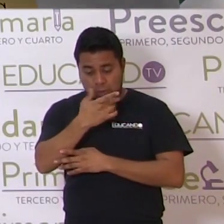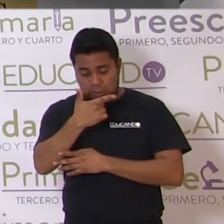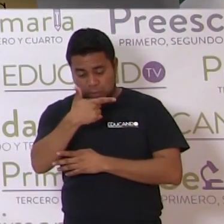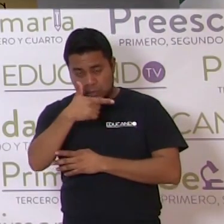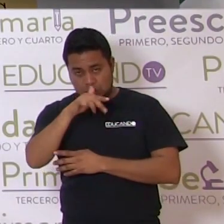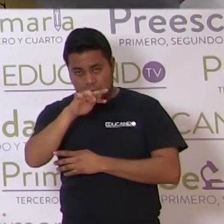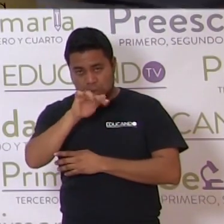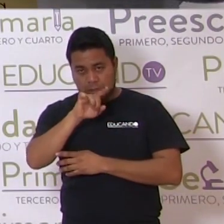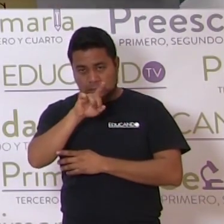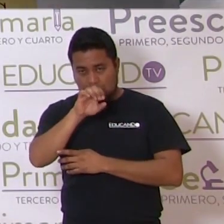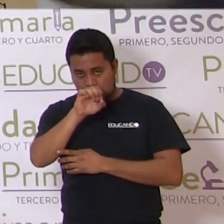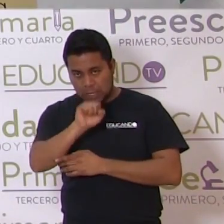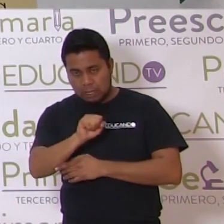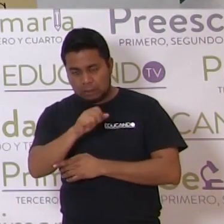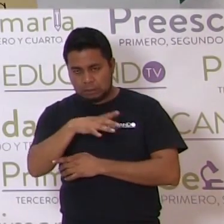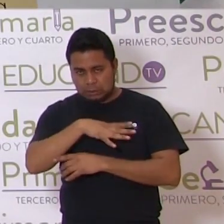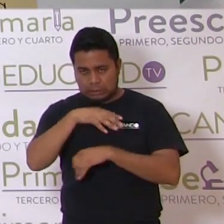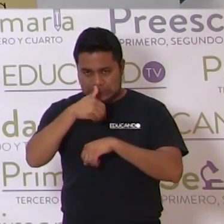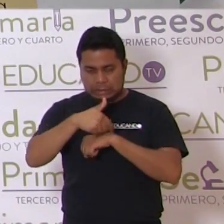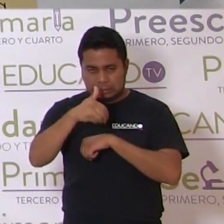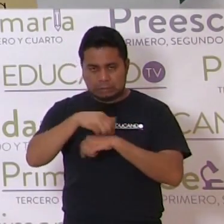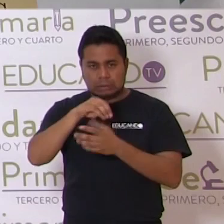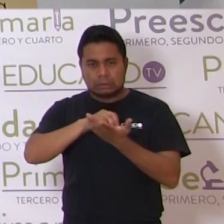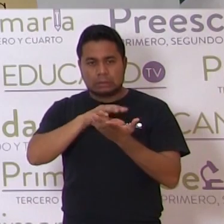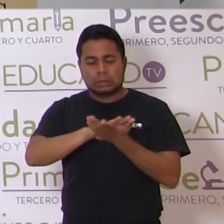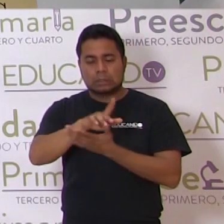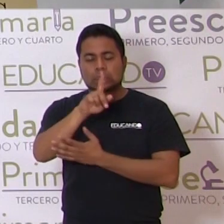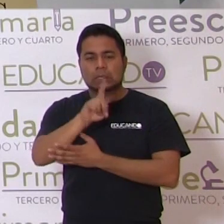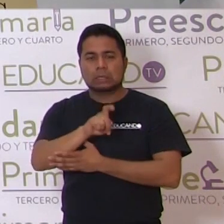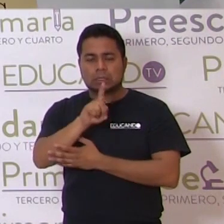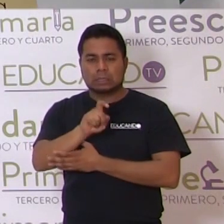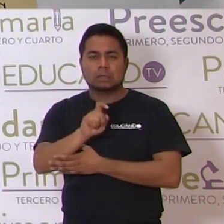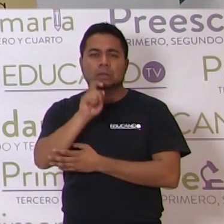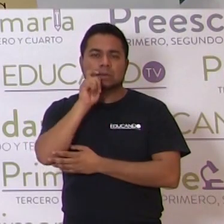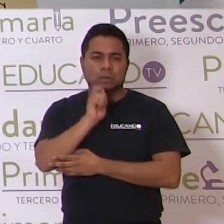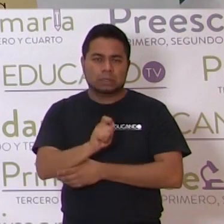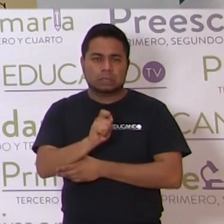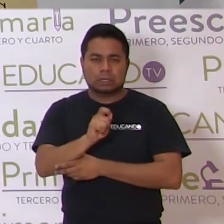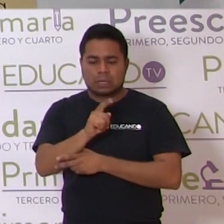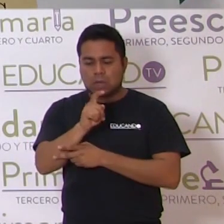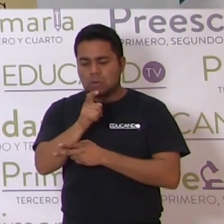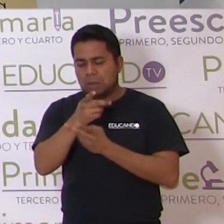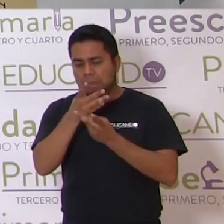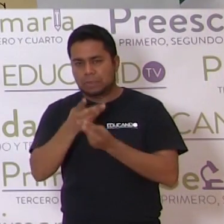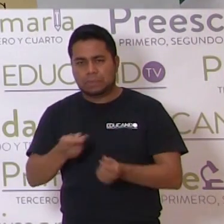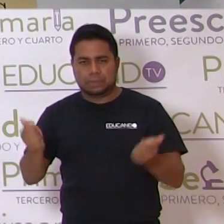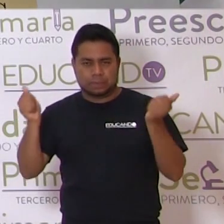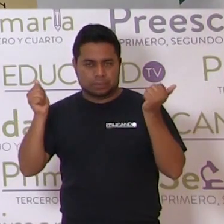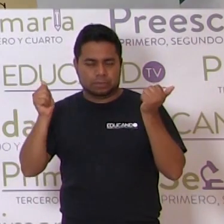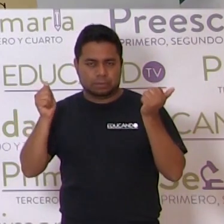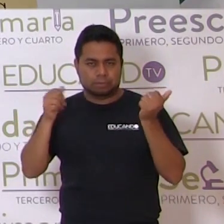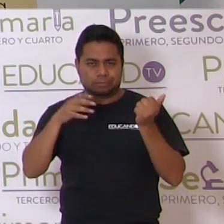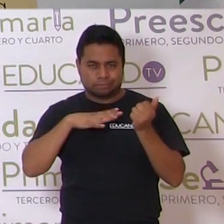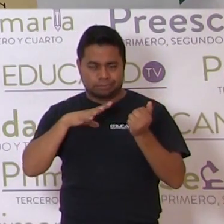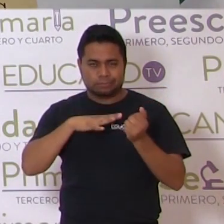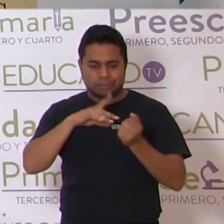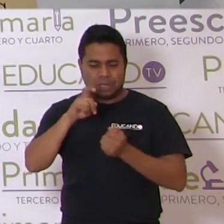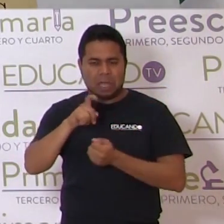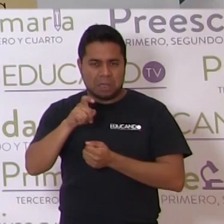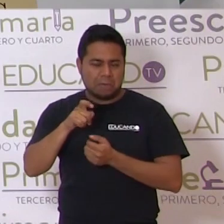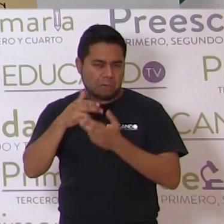grados centígrados, el agua alcanzó su máxima densidad, es decir, su estado más